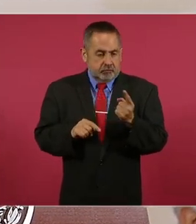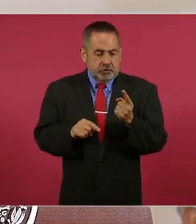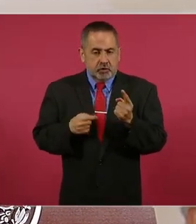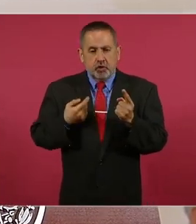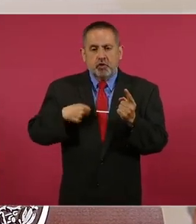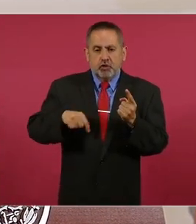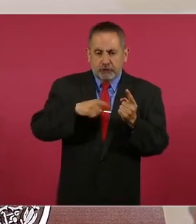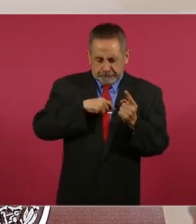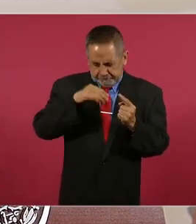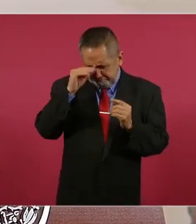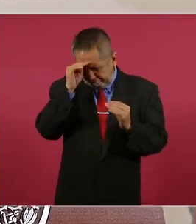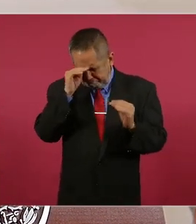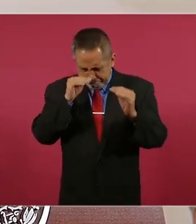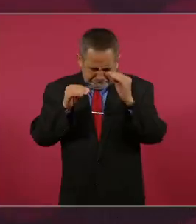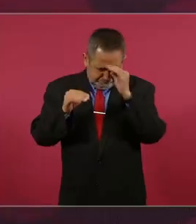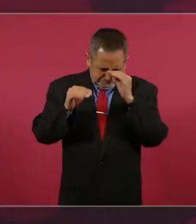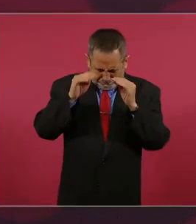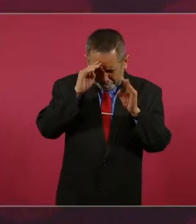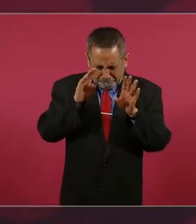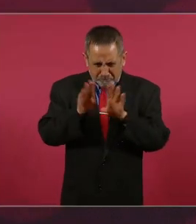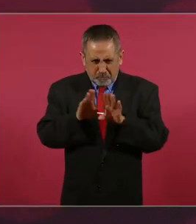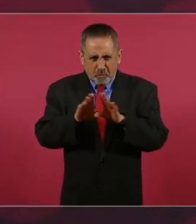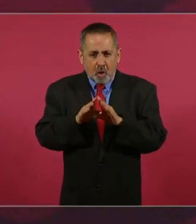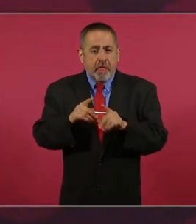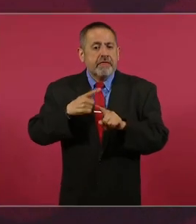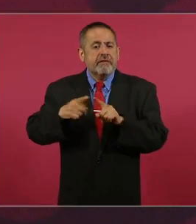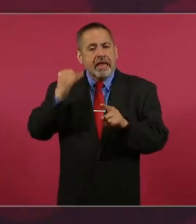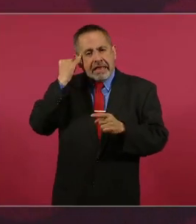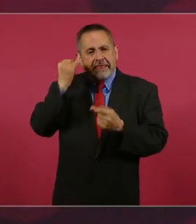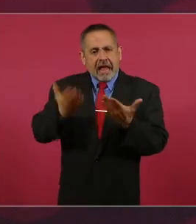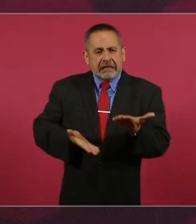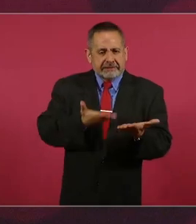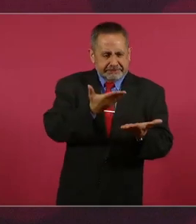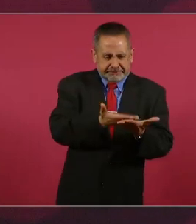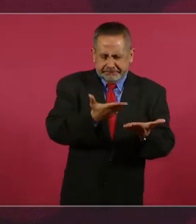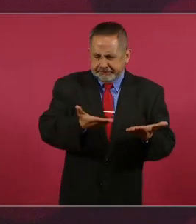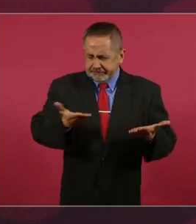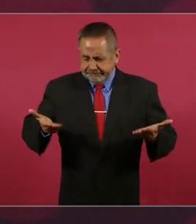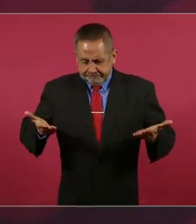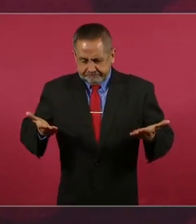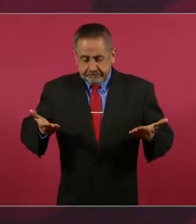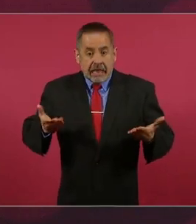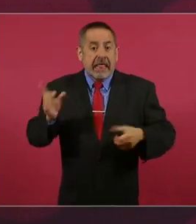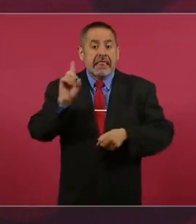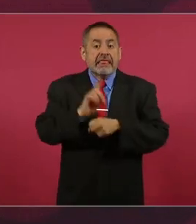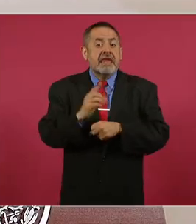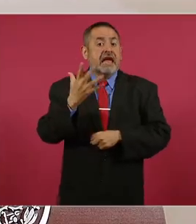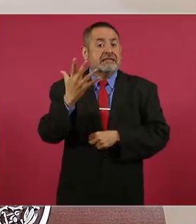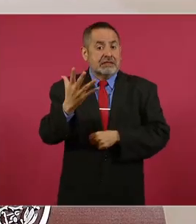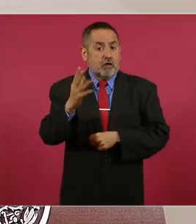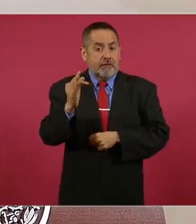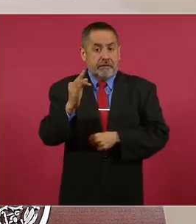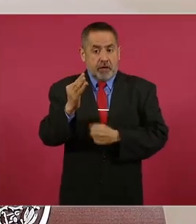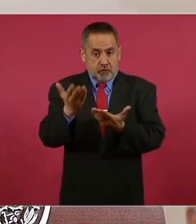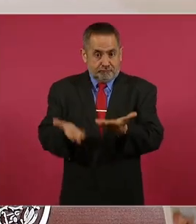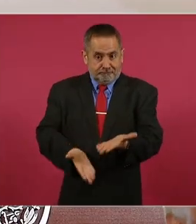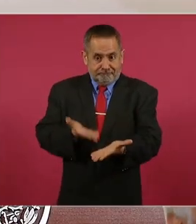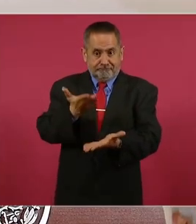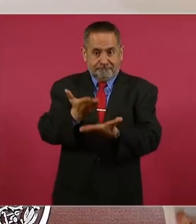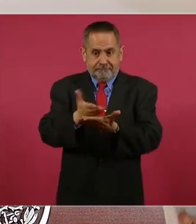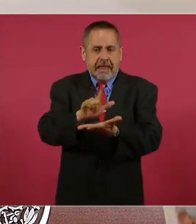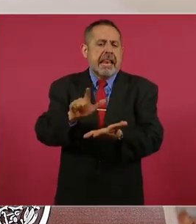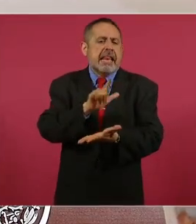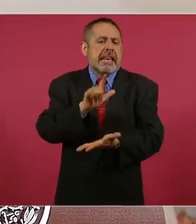haciendo un análisis de todas las iniciativas que se van a presentar el día 5 de febrero, porque no es nada